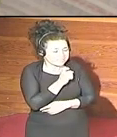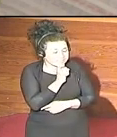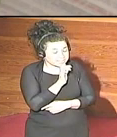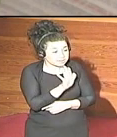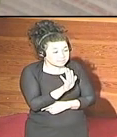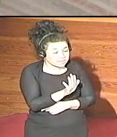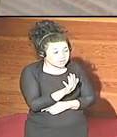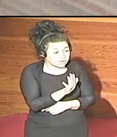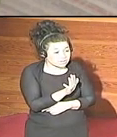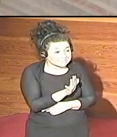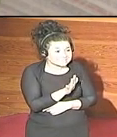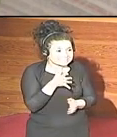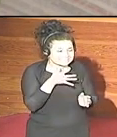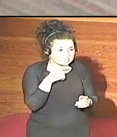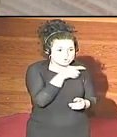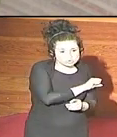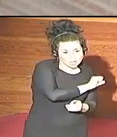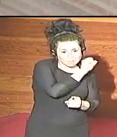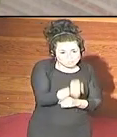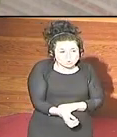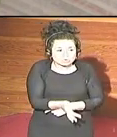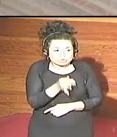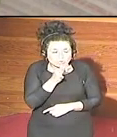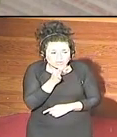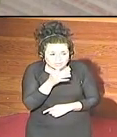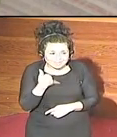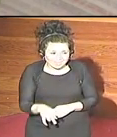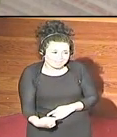Rusia aún no ha ganado ya es una derrota.